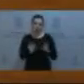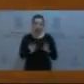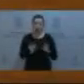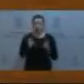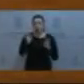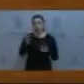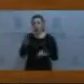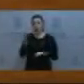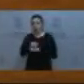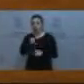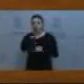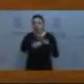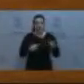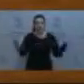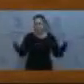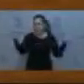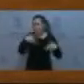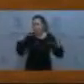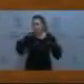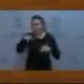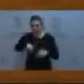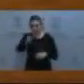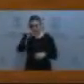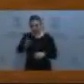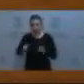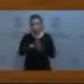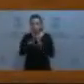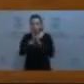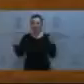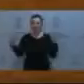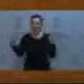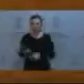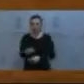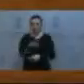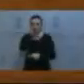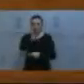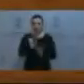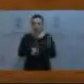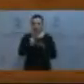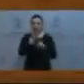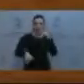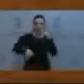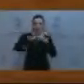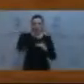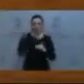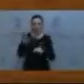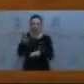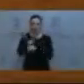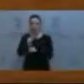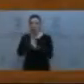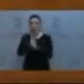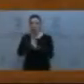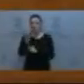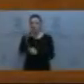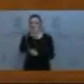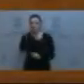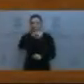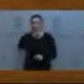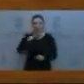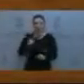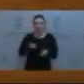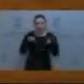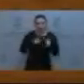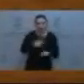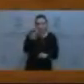a las familias brillan por su ausencia y en nuestro mundo rural continúan los recortes. Más del 50% de las ayudas al transporte escolar individualizado, cierre de